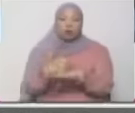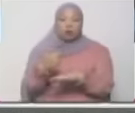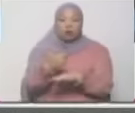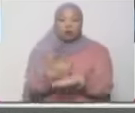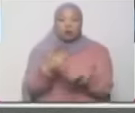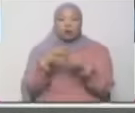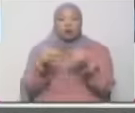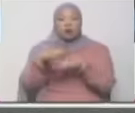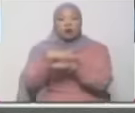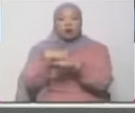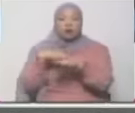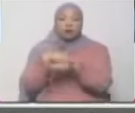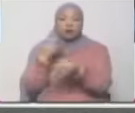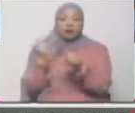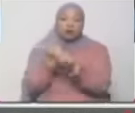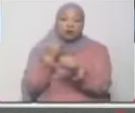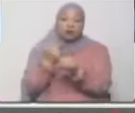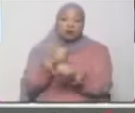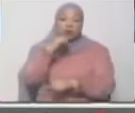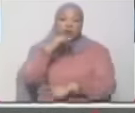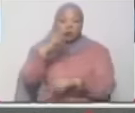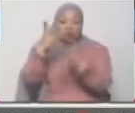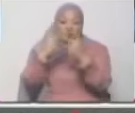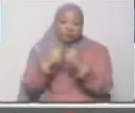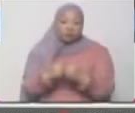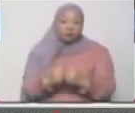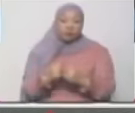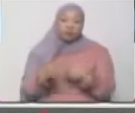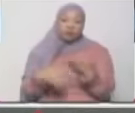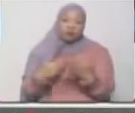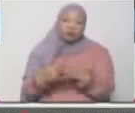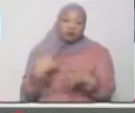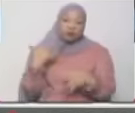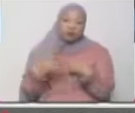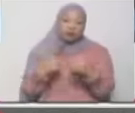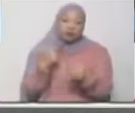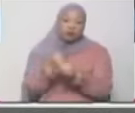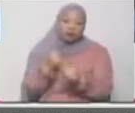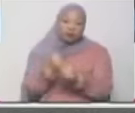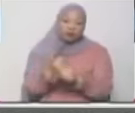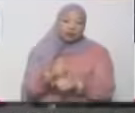los ministros y todas las ministras, para que coja línea.